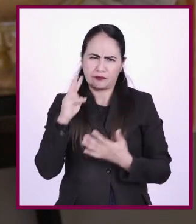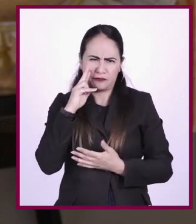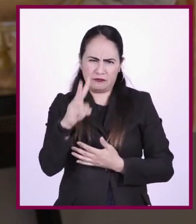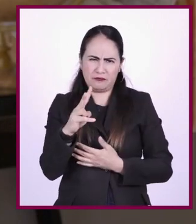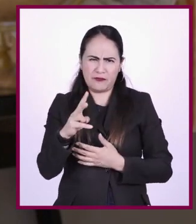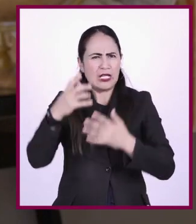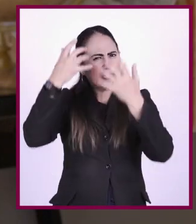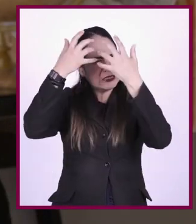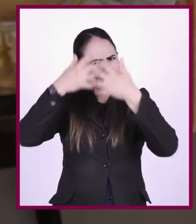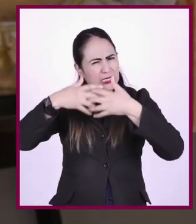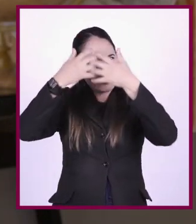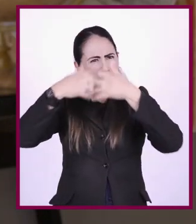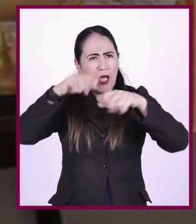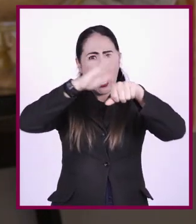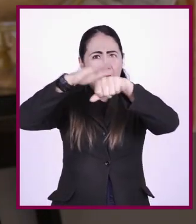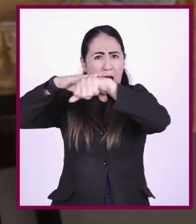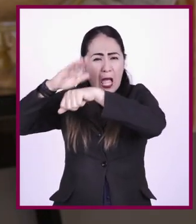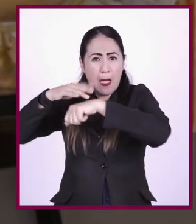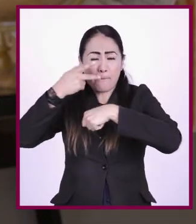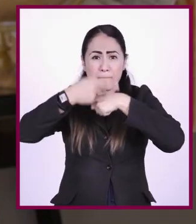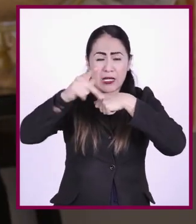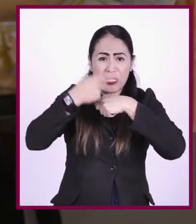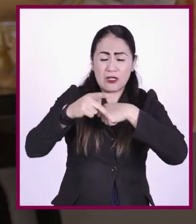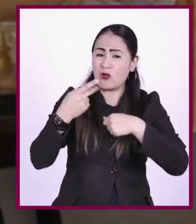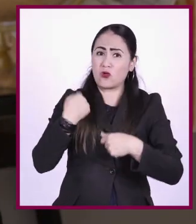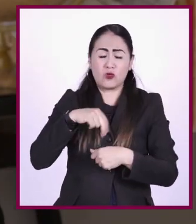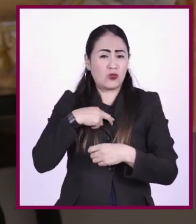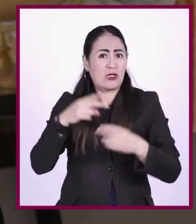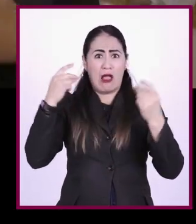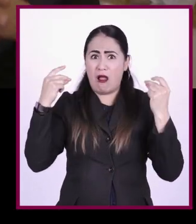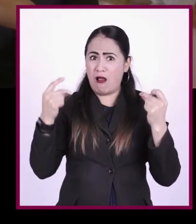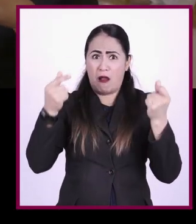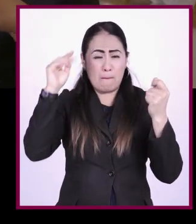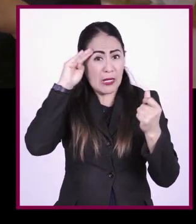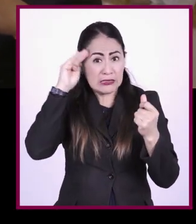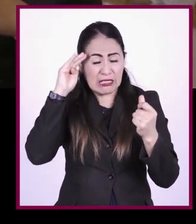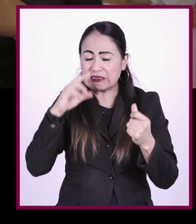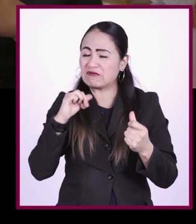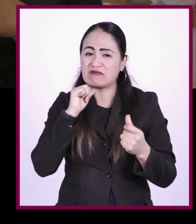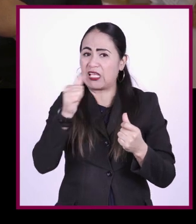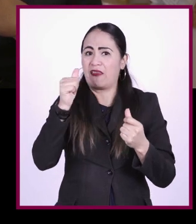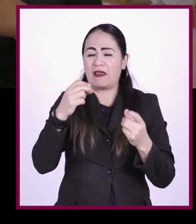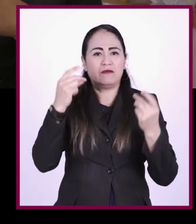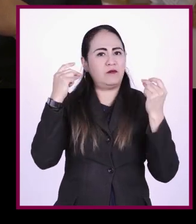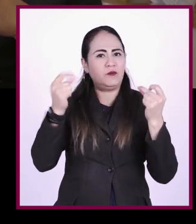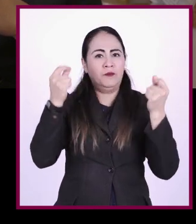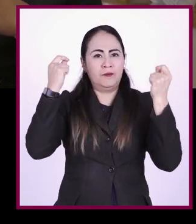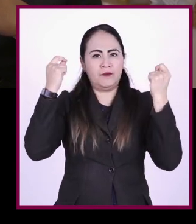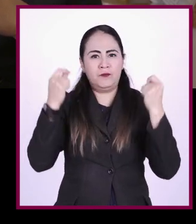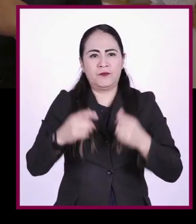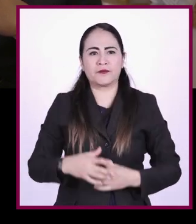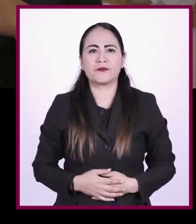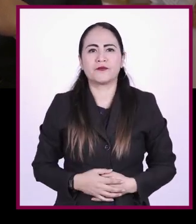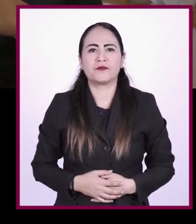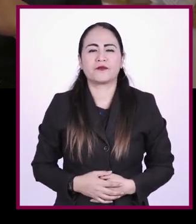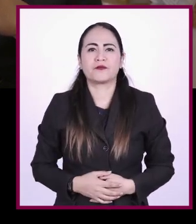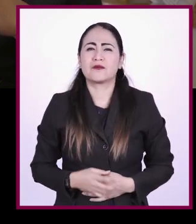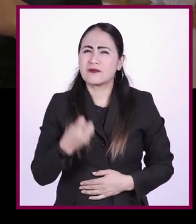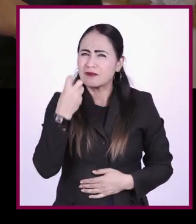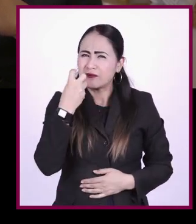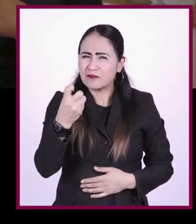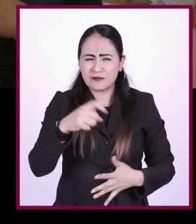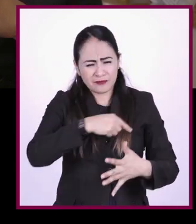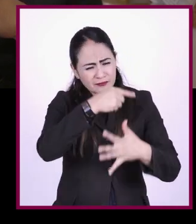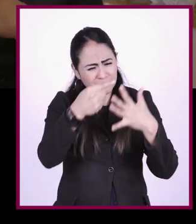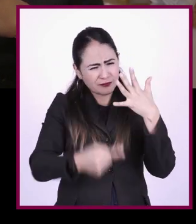indica peligro y hace que reaccionemos instintivamente para ponernos a salvo. ¿Eso fue lo que te impactó de todo lo que nos